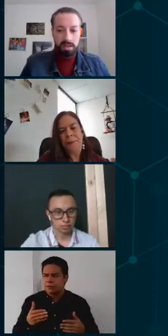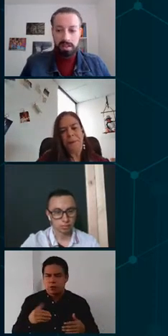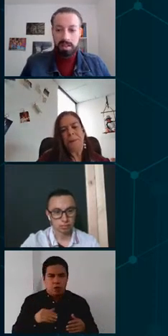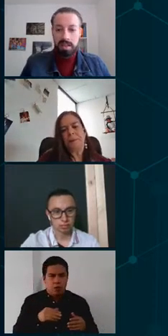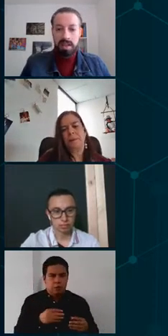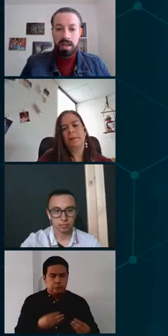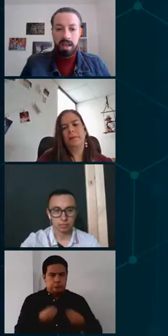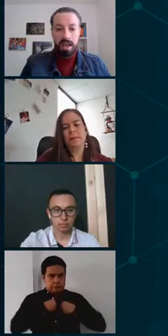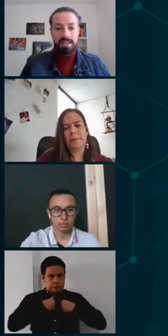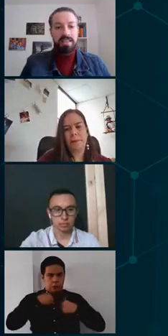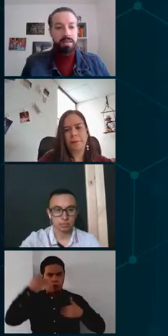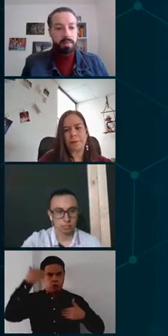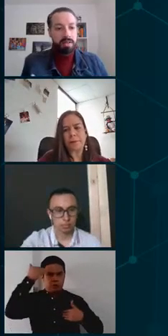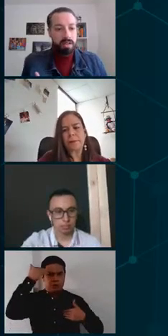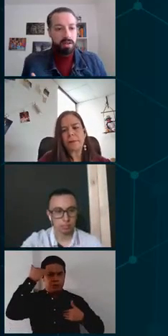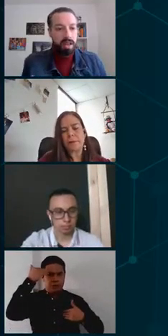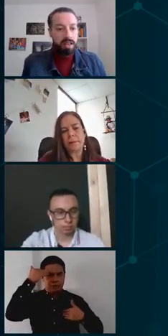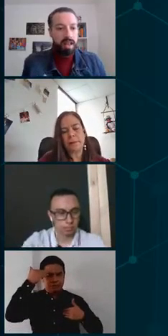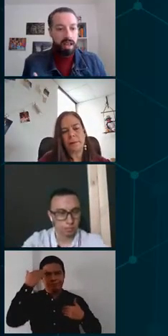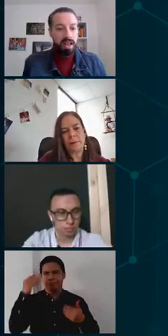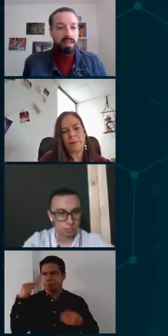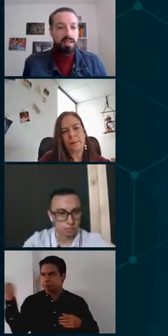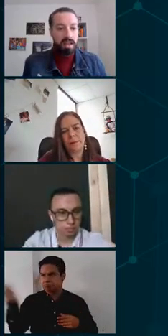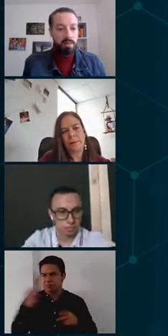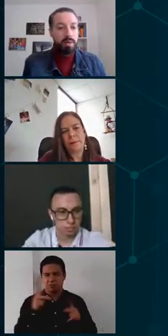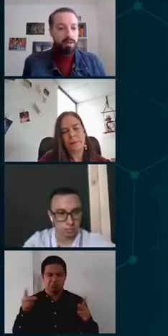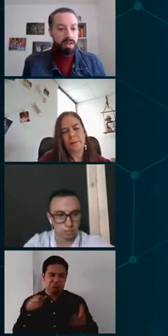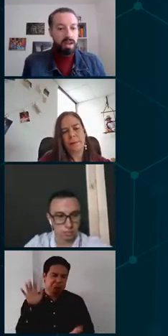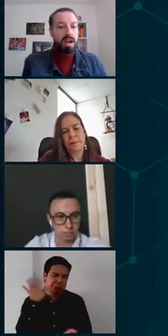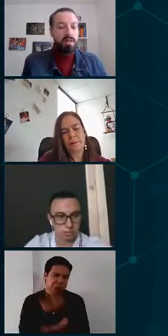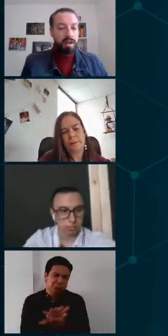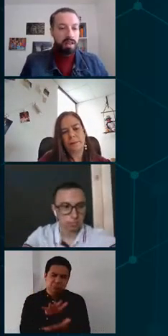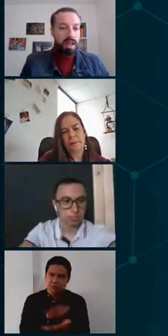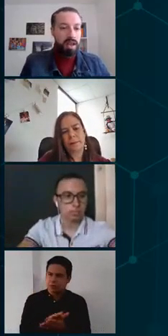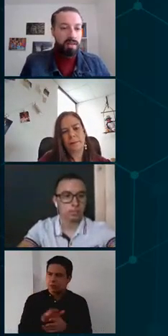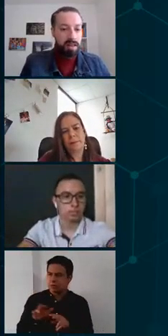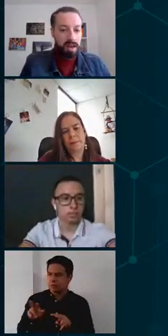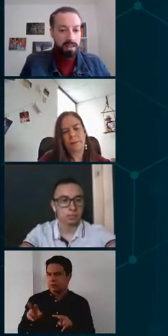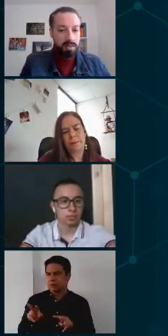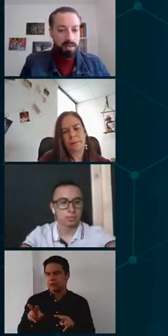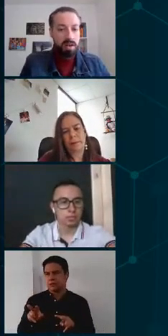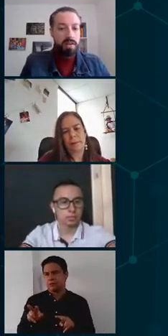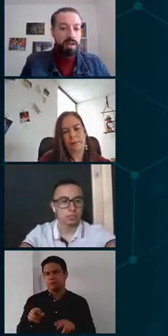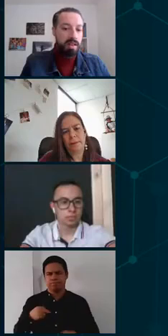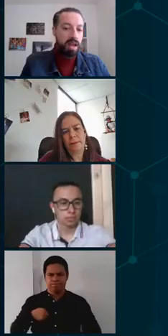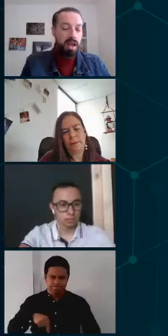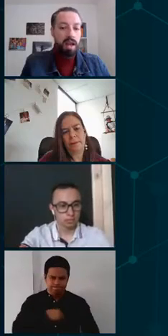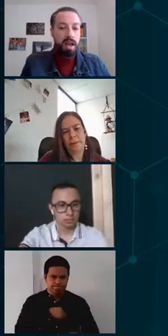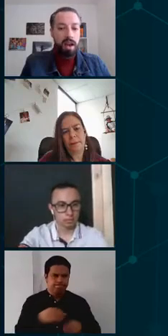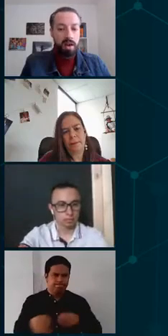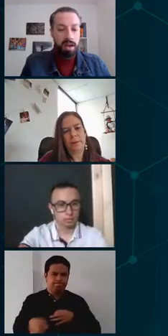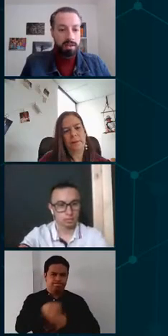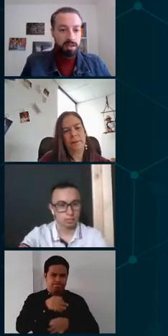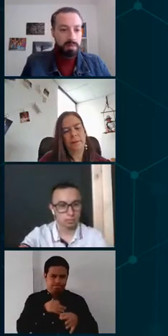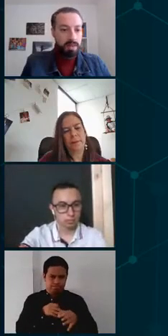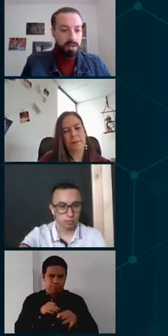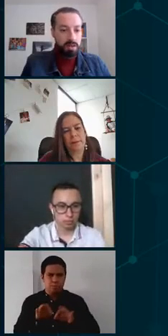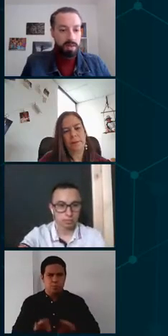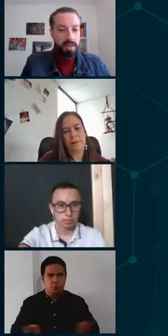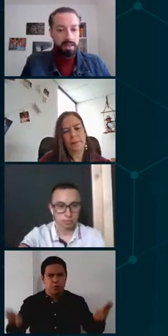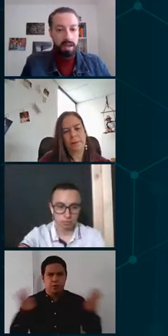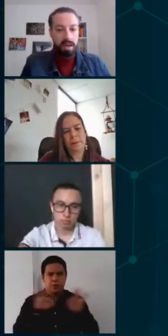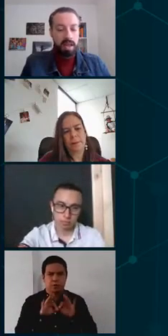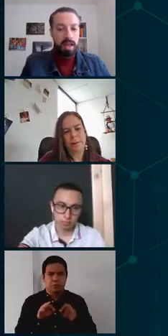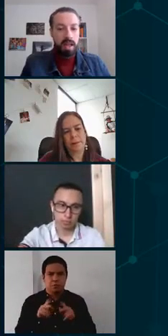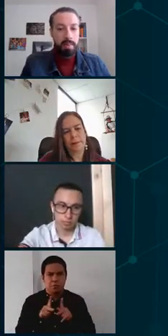todo. Entonces, ese es ese proceso de ser un poco cercano frente a la situación y frente a lo que las otras